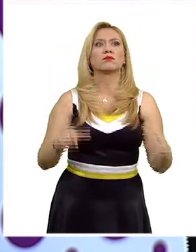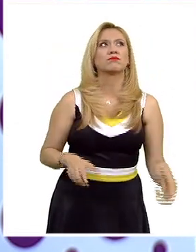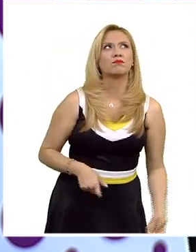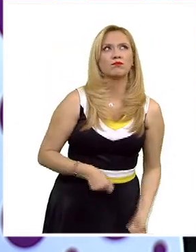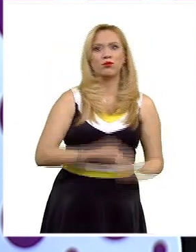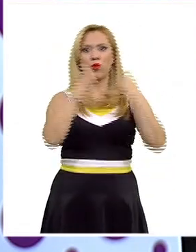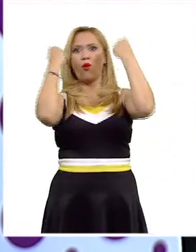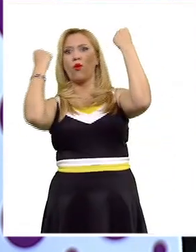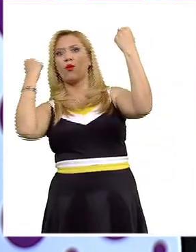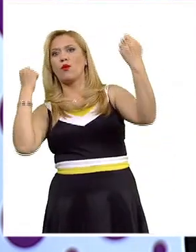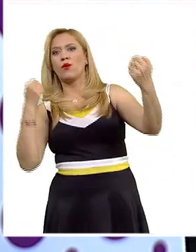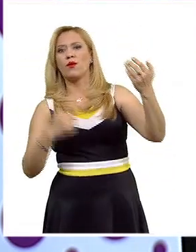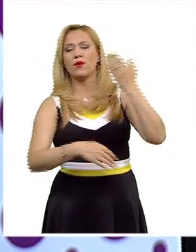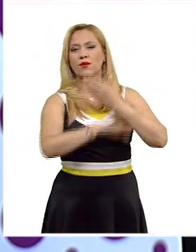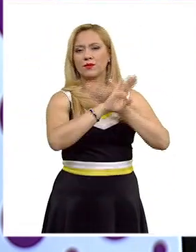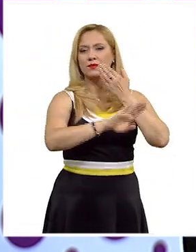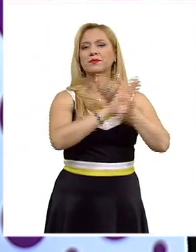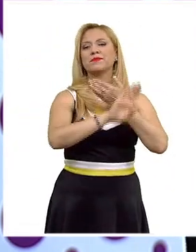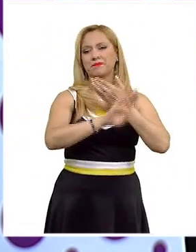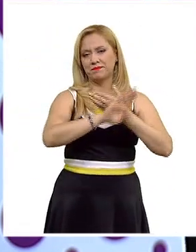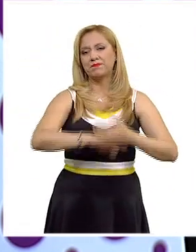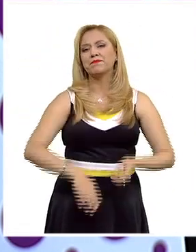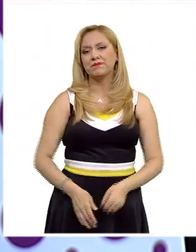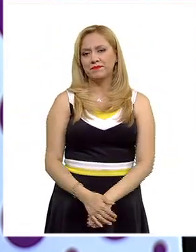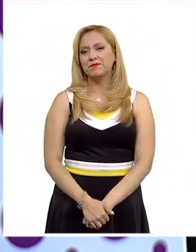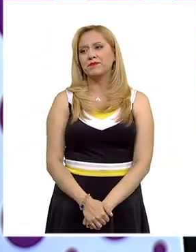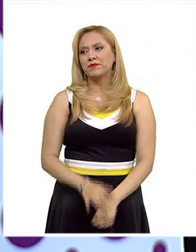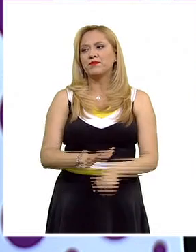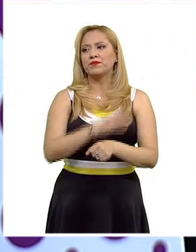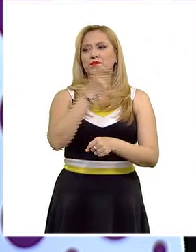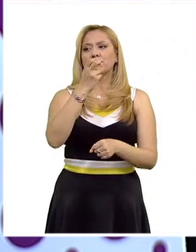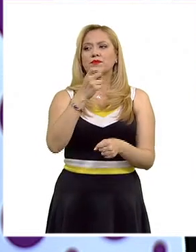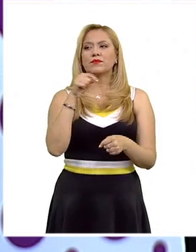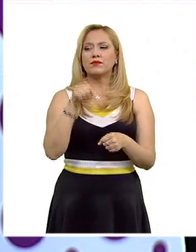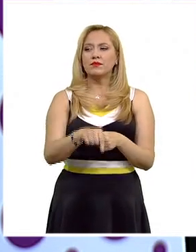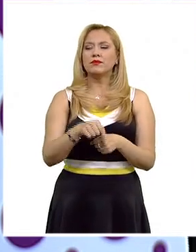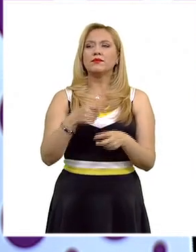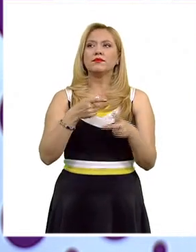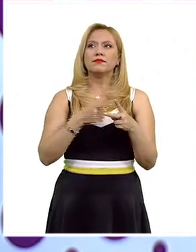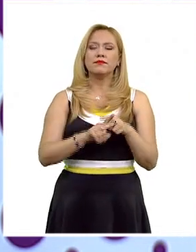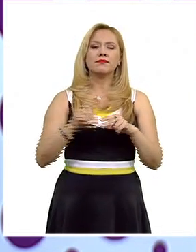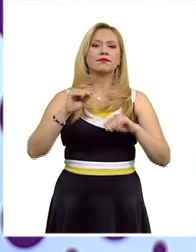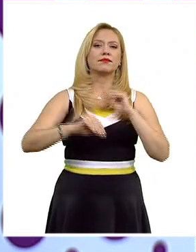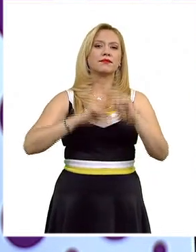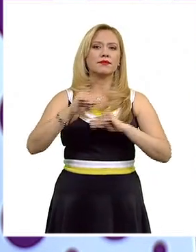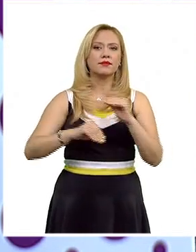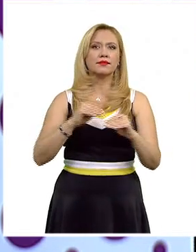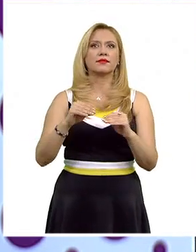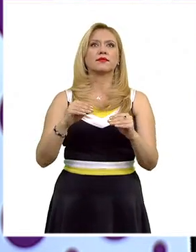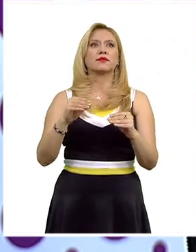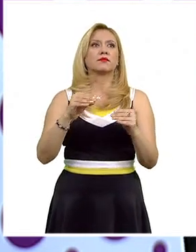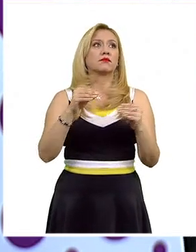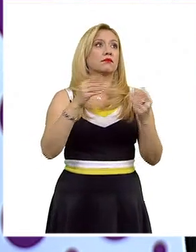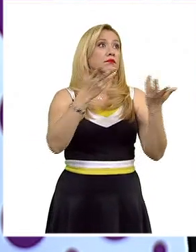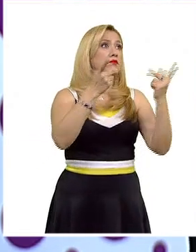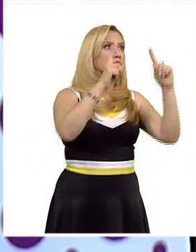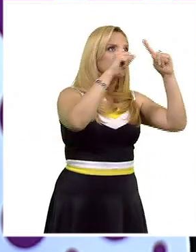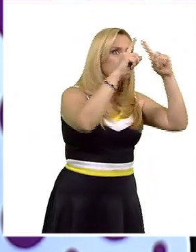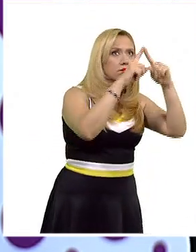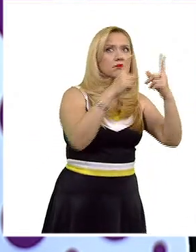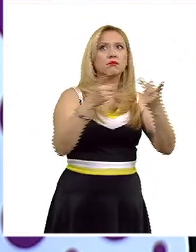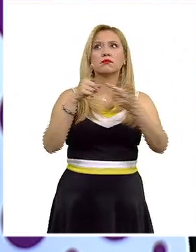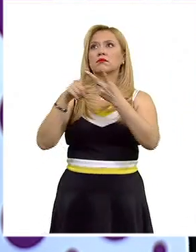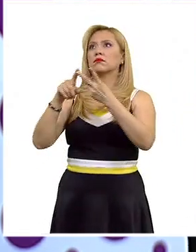violencia con todas sus modalidades y tipologías, ¿no? Entonces, así fue como se estructuraron las instituciones, cómo se estructuraron